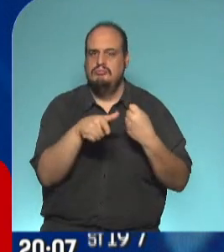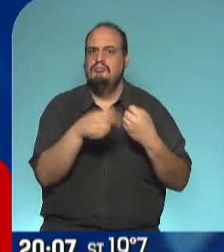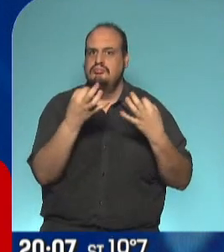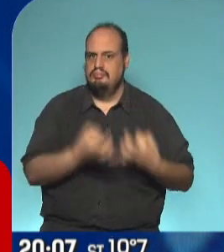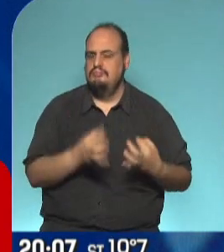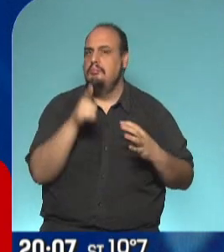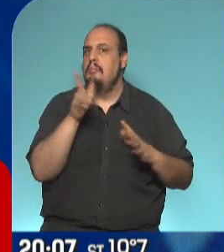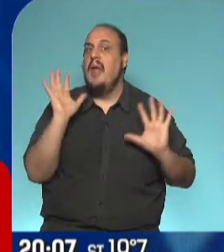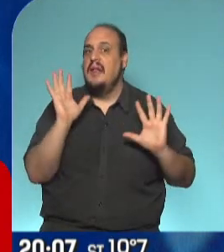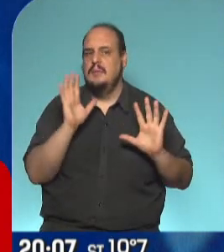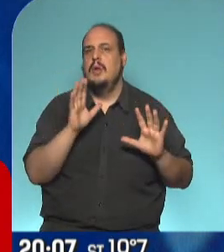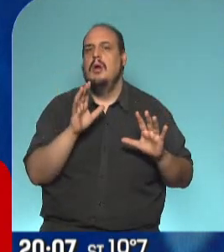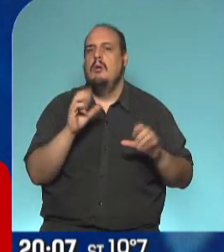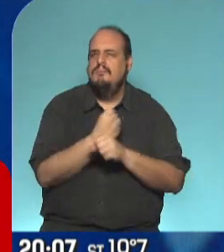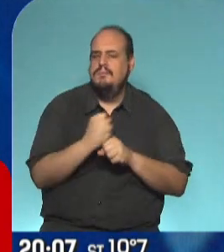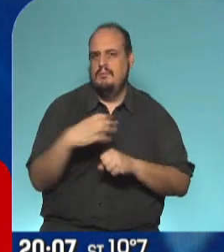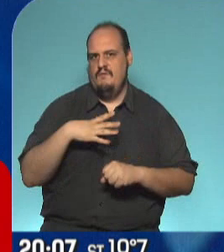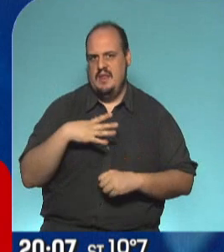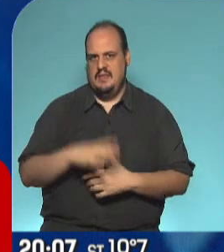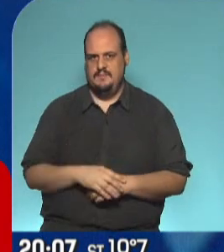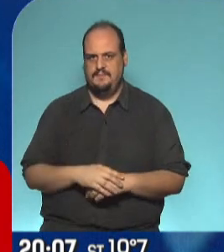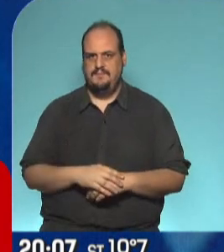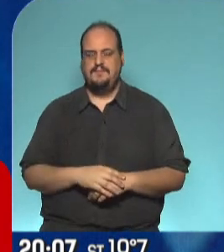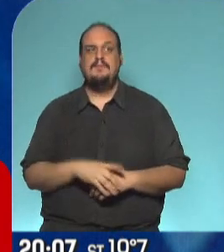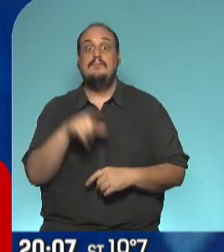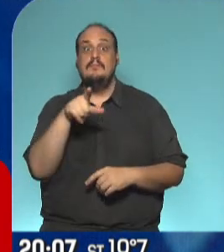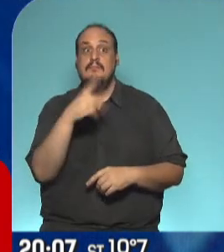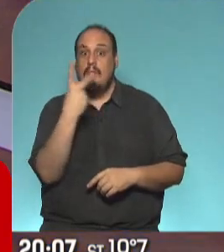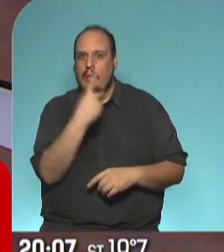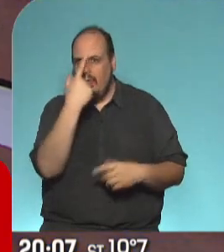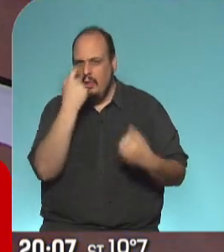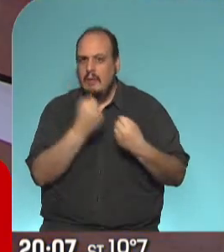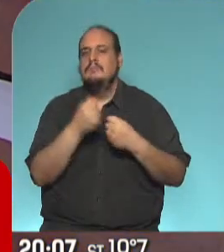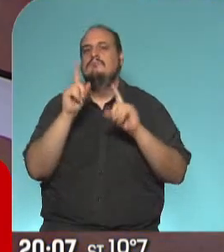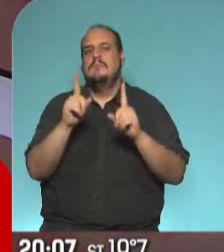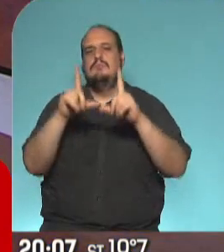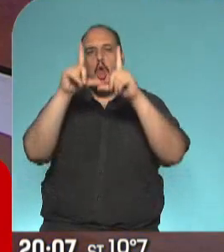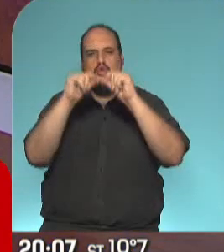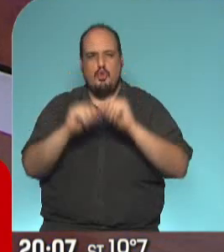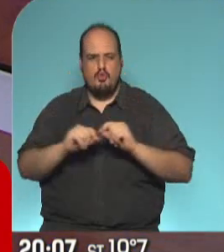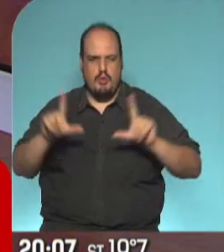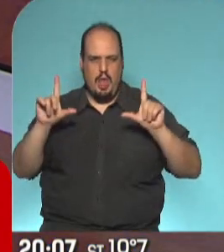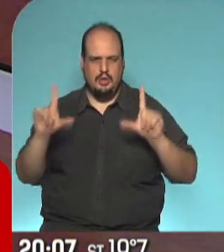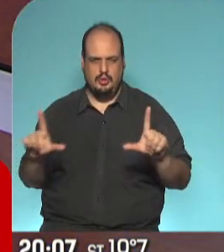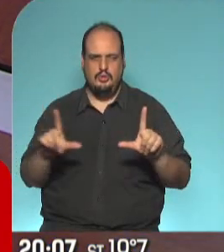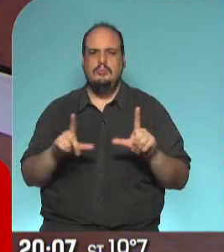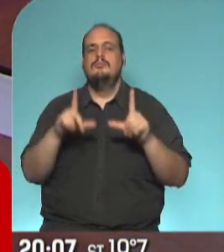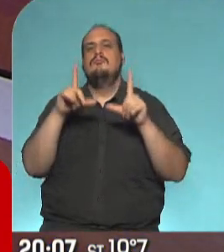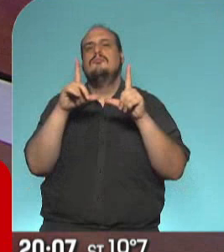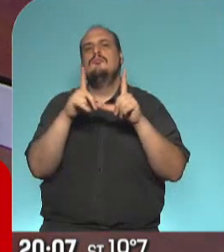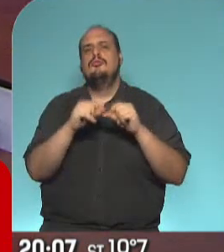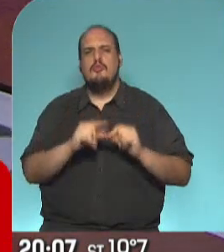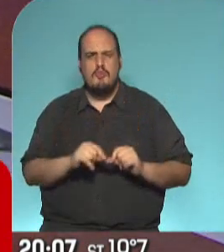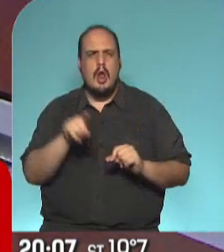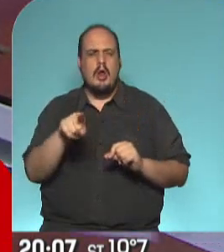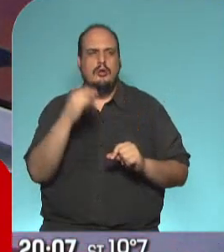acercamiento, pero todavía falta, no hay nada definitivo. Ese acercamiento lo podemos plasmar en cifras y también, no solamente el acercamiento en